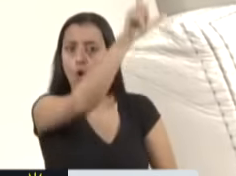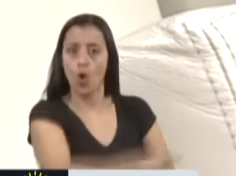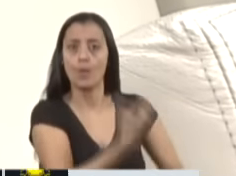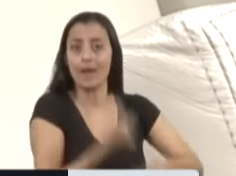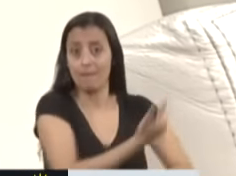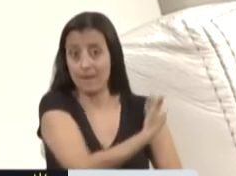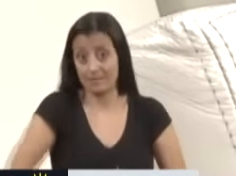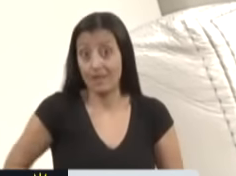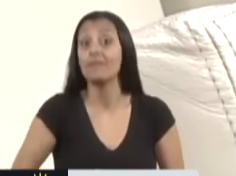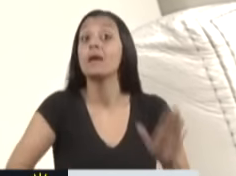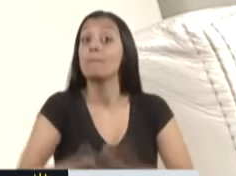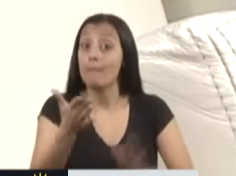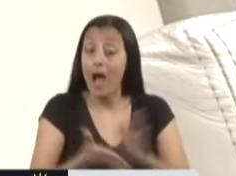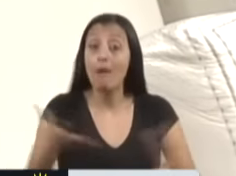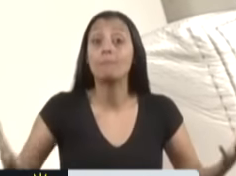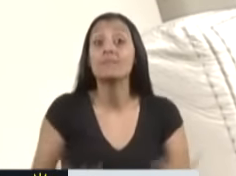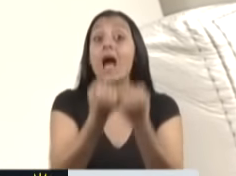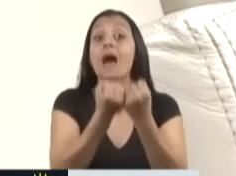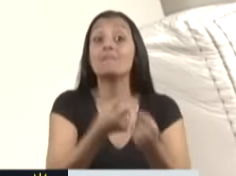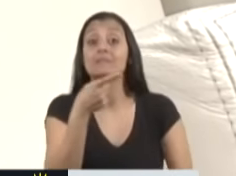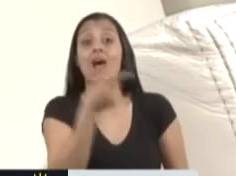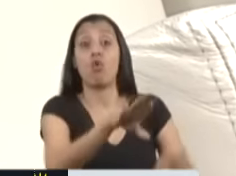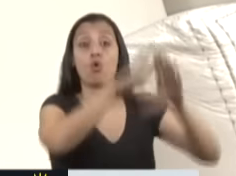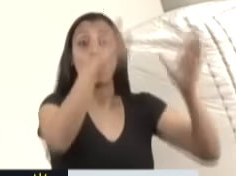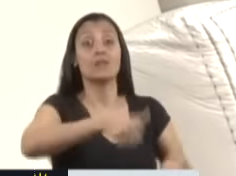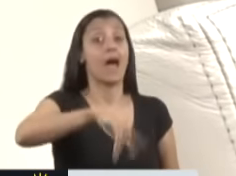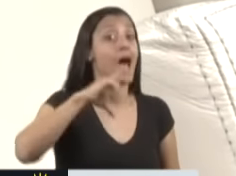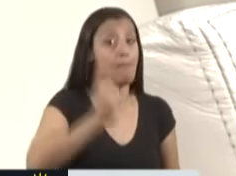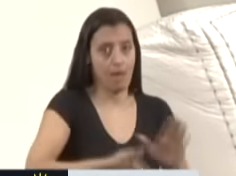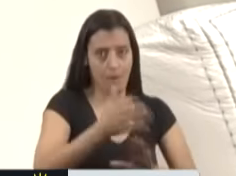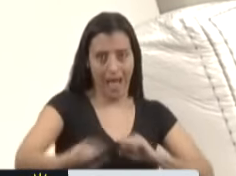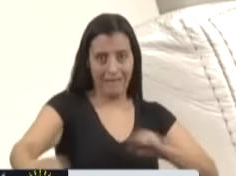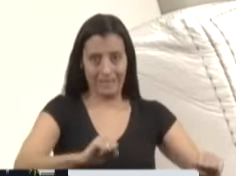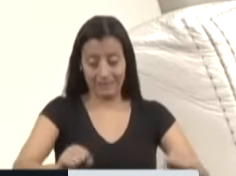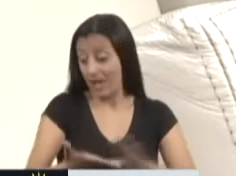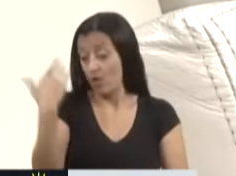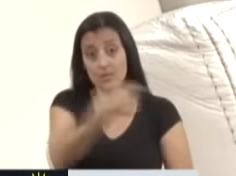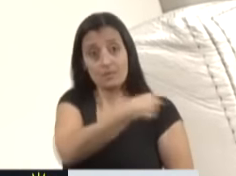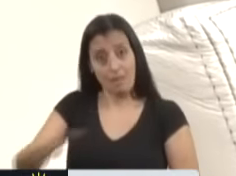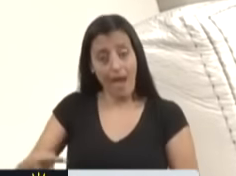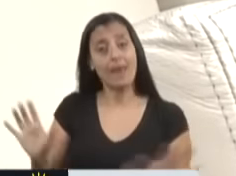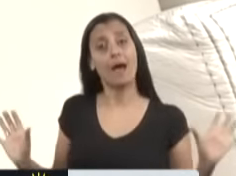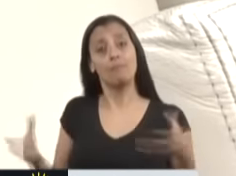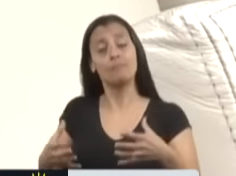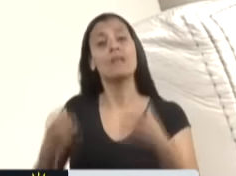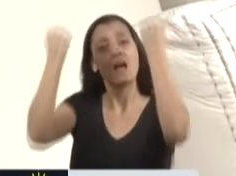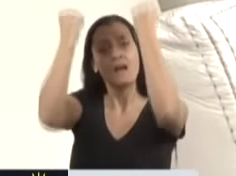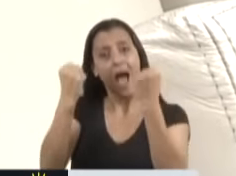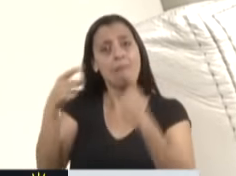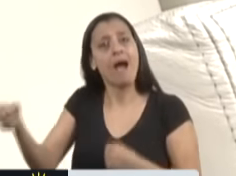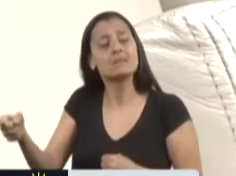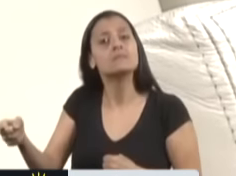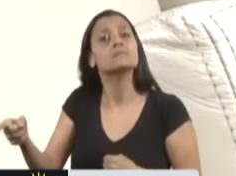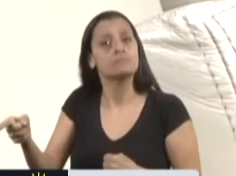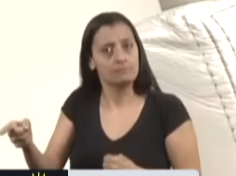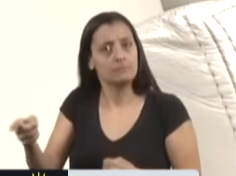estamos a horas del 30 aniversario del atentado contra la amia que la semana pasada la organización terrorista jamás eh